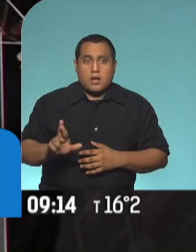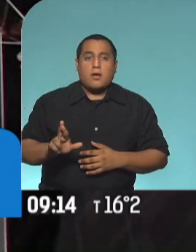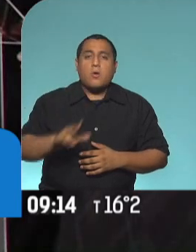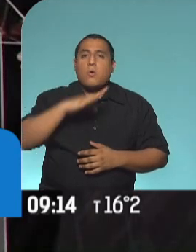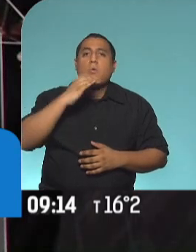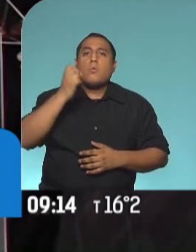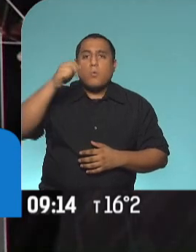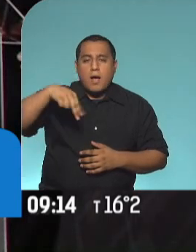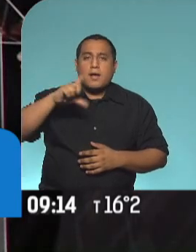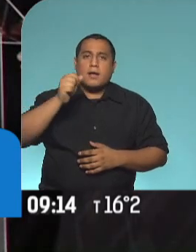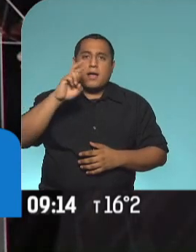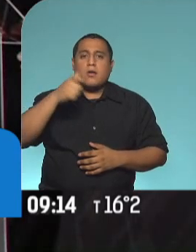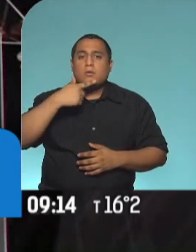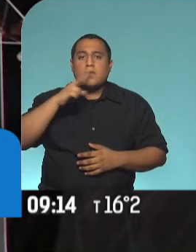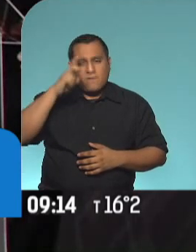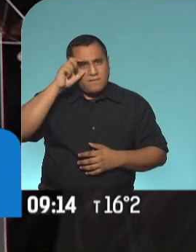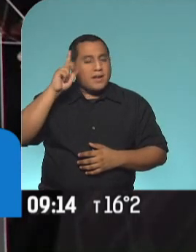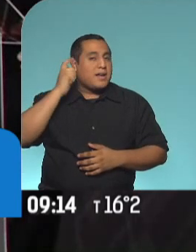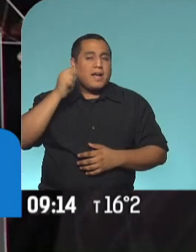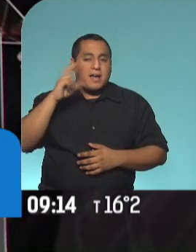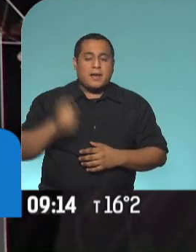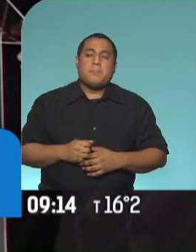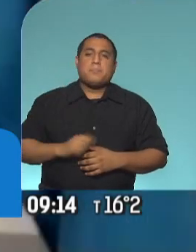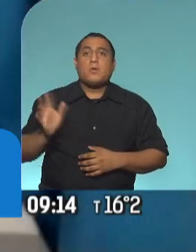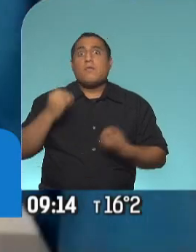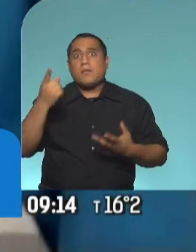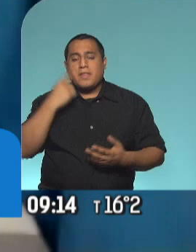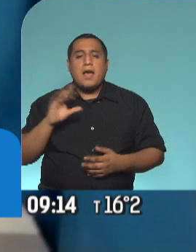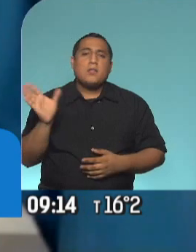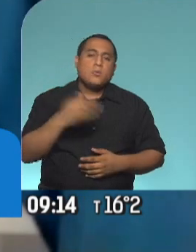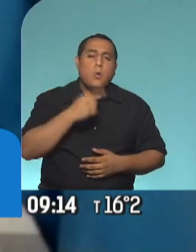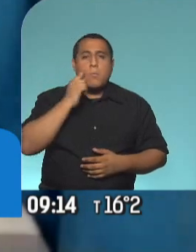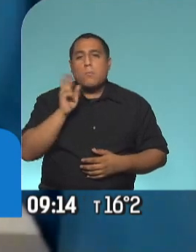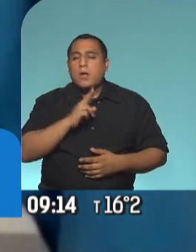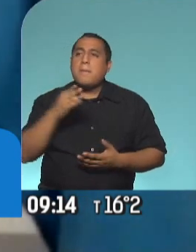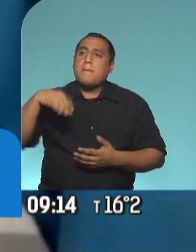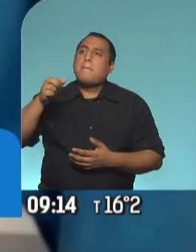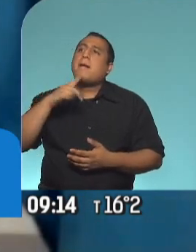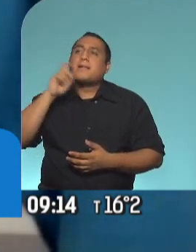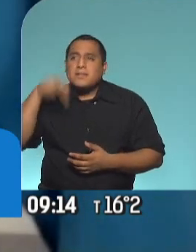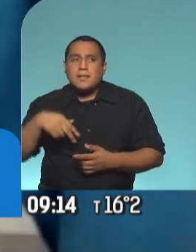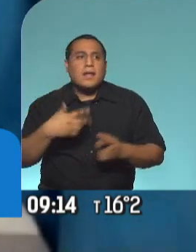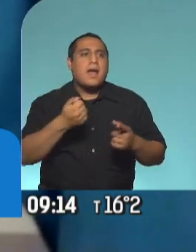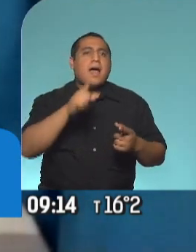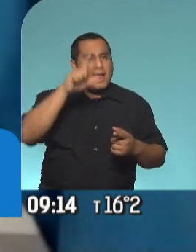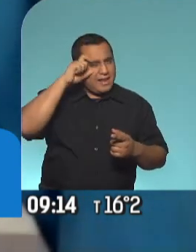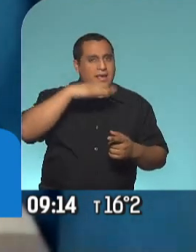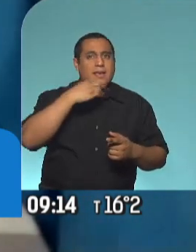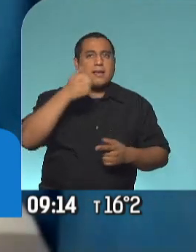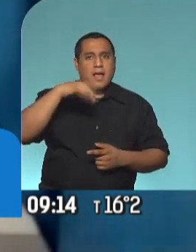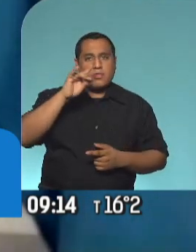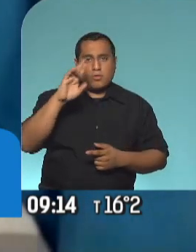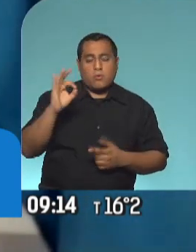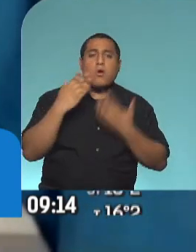Carlos Vergara. Bueno, buenos días a todos y todas. Buenos días, Martín. Buenos días, Alejandro. Gracias por